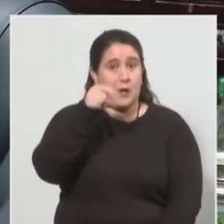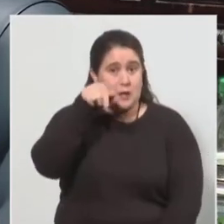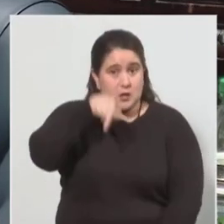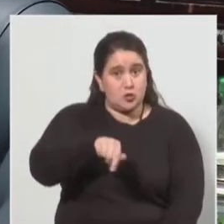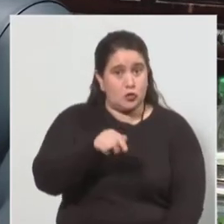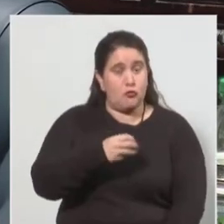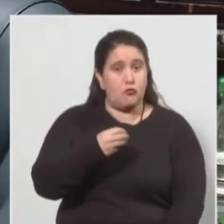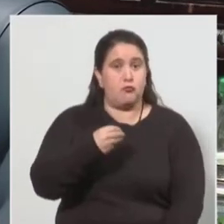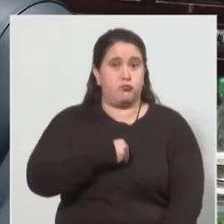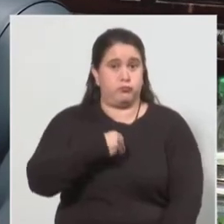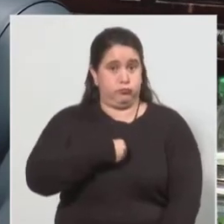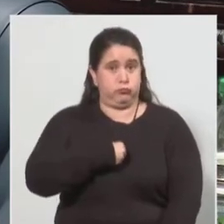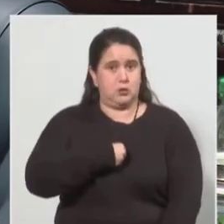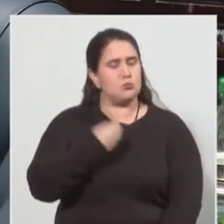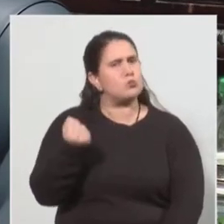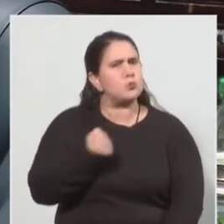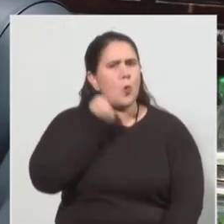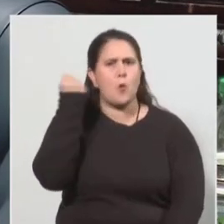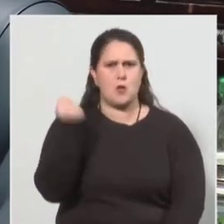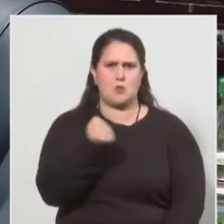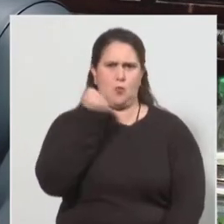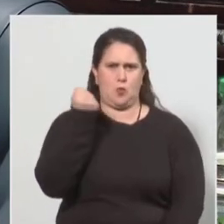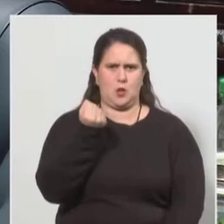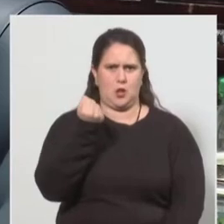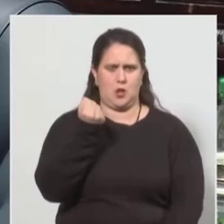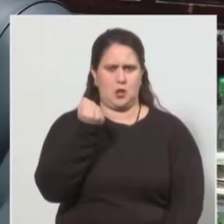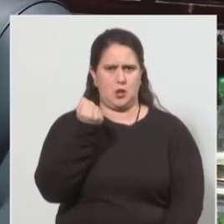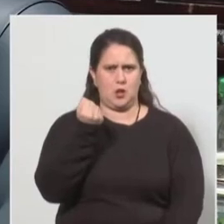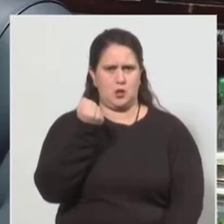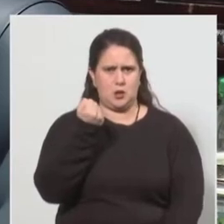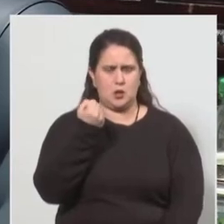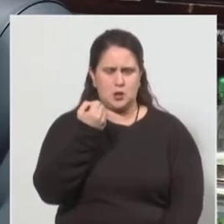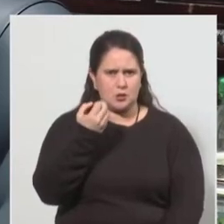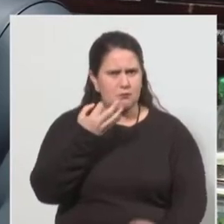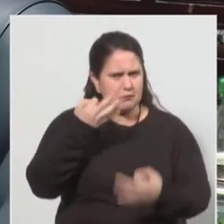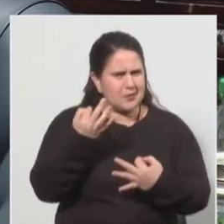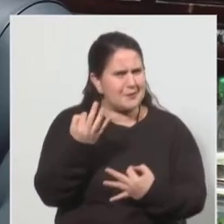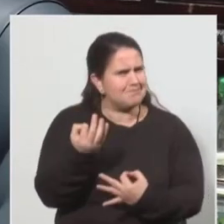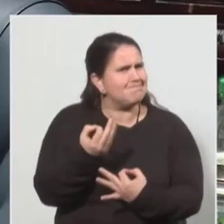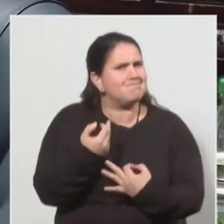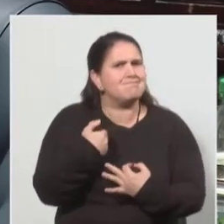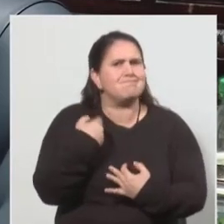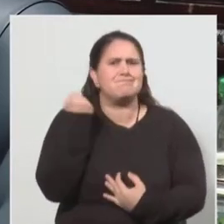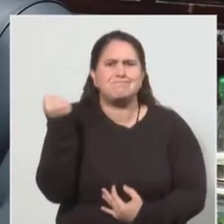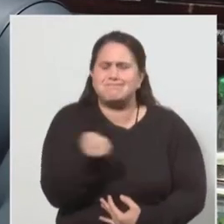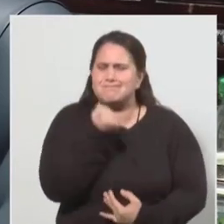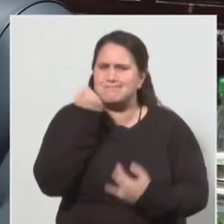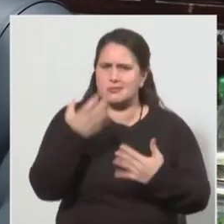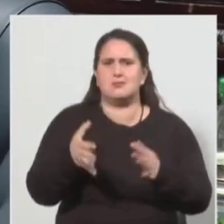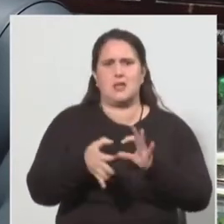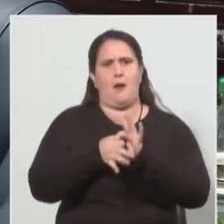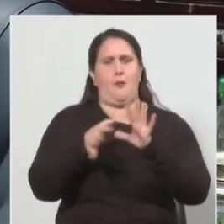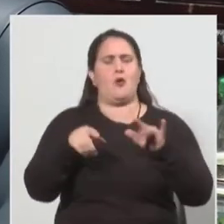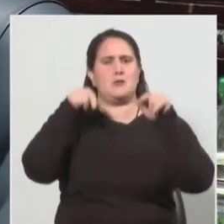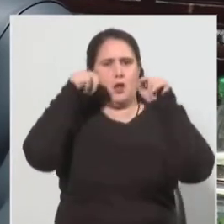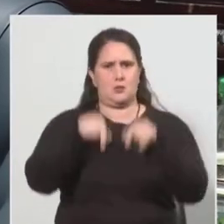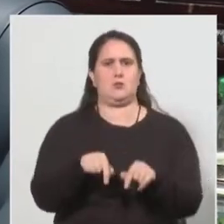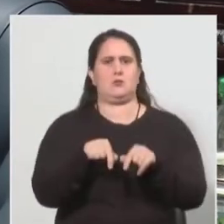Uruguay demasiado importante, quizás de las más importantes de nuestra democracia.